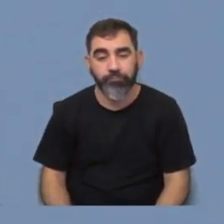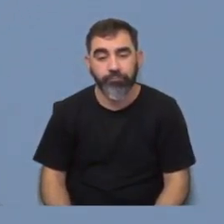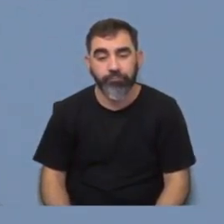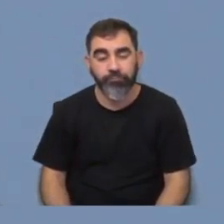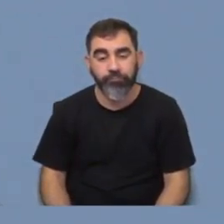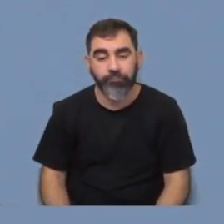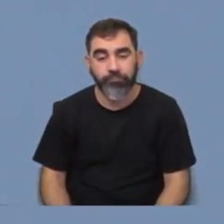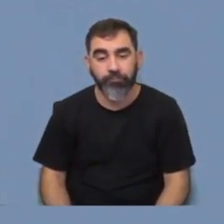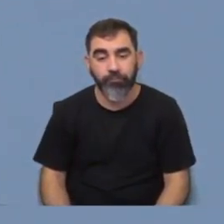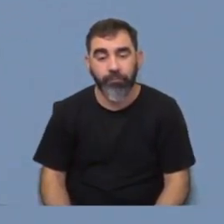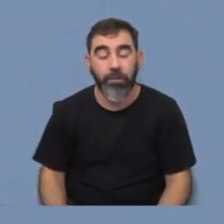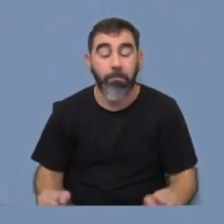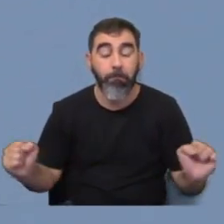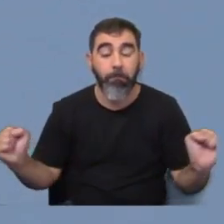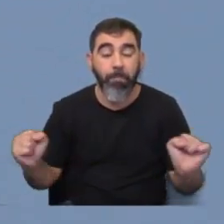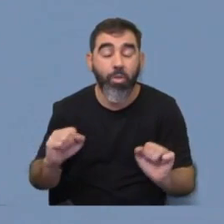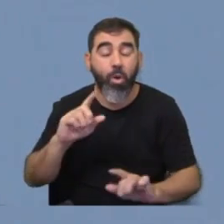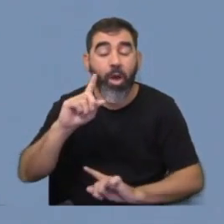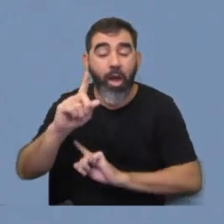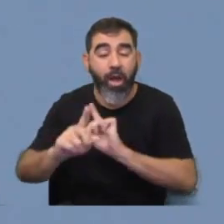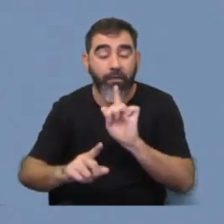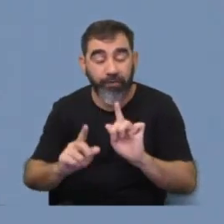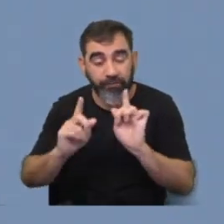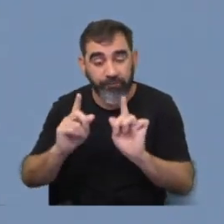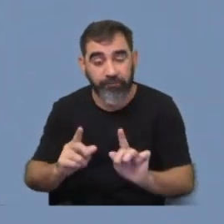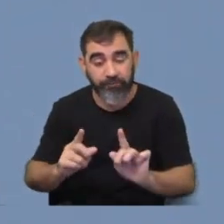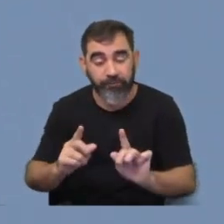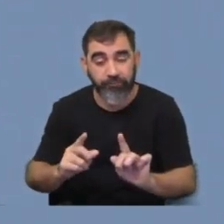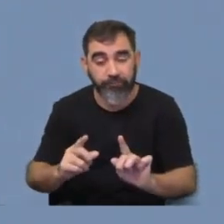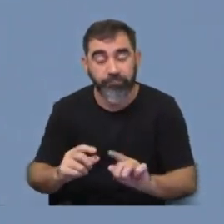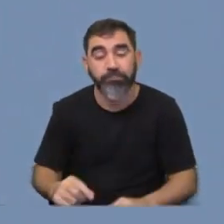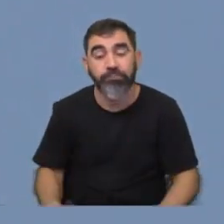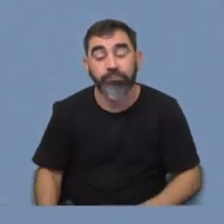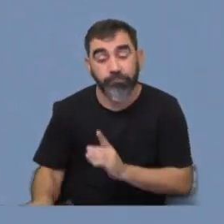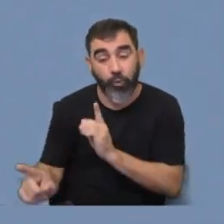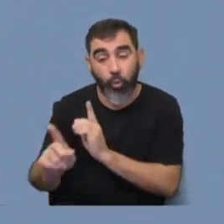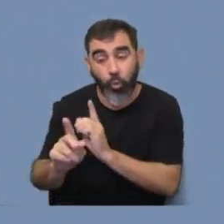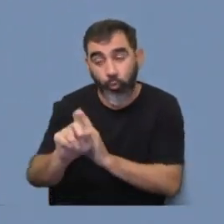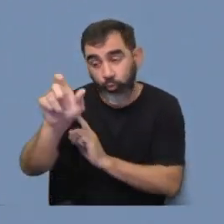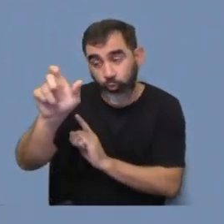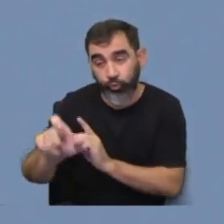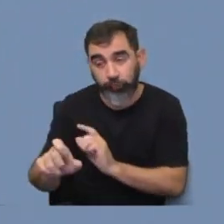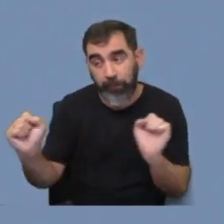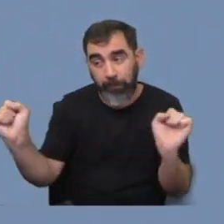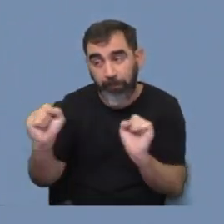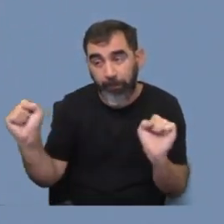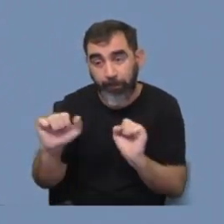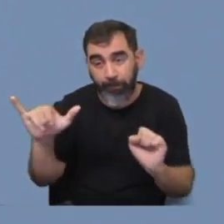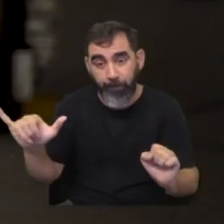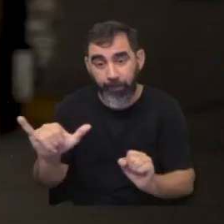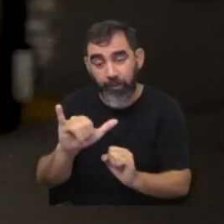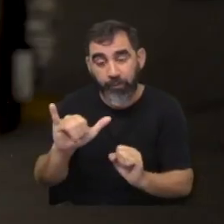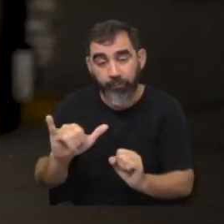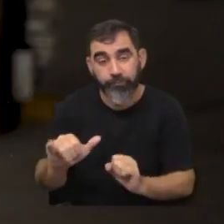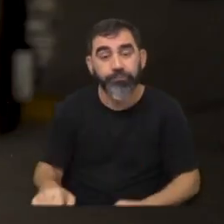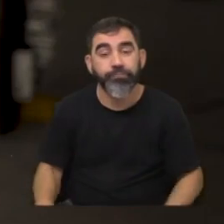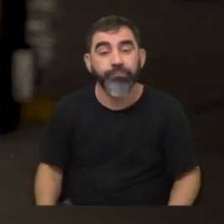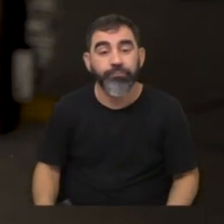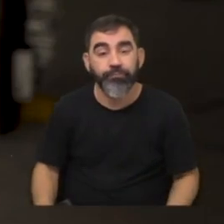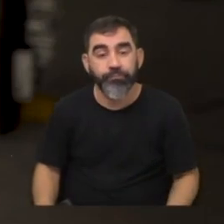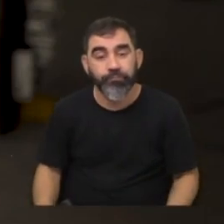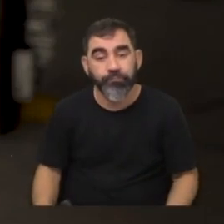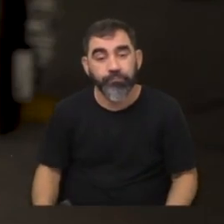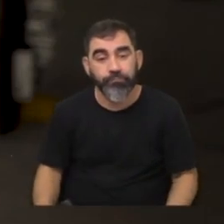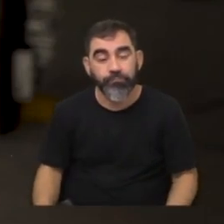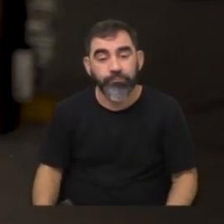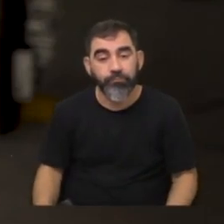Dentro de los miedos que muchas veces aparecen, y esto también lo vemos en consulta, cuando viene el pasajero con miedo al avión, empezás a indagar y no es en